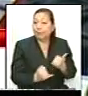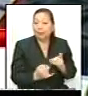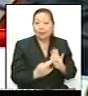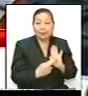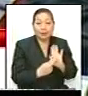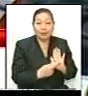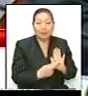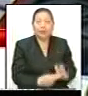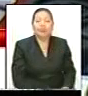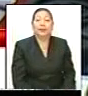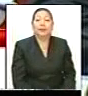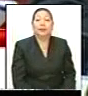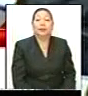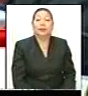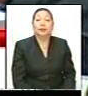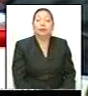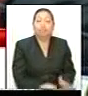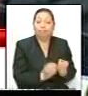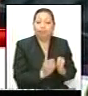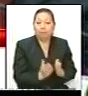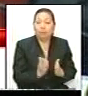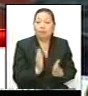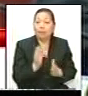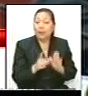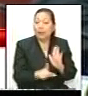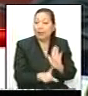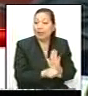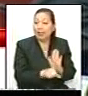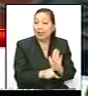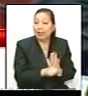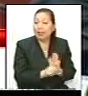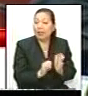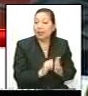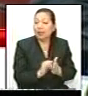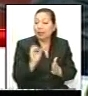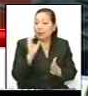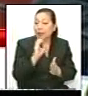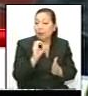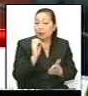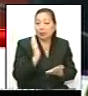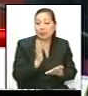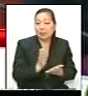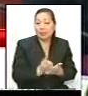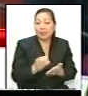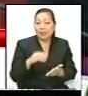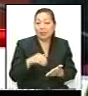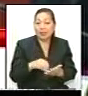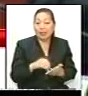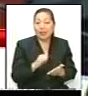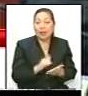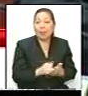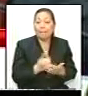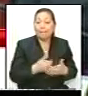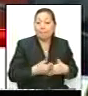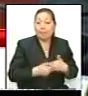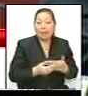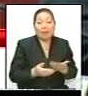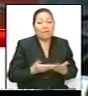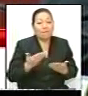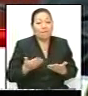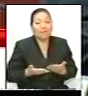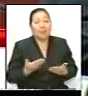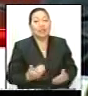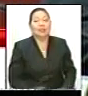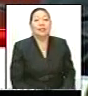representa el ejercicio estricto de un mandato legal que busca evitar que las sanciones impuestas vayan a ser